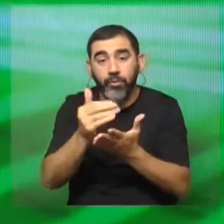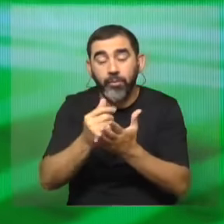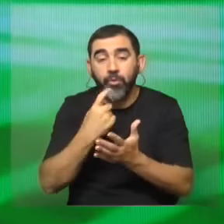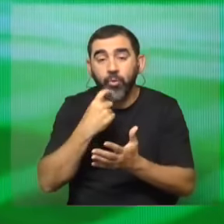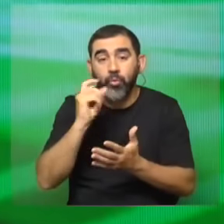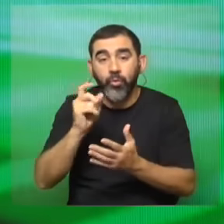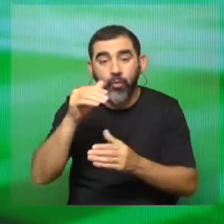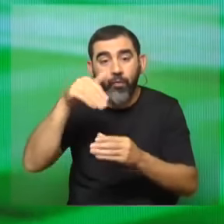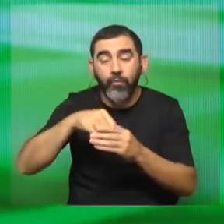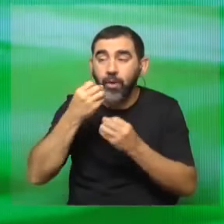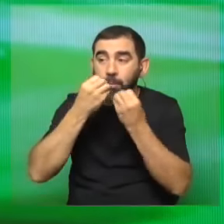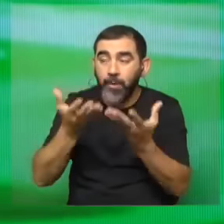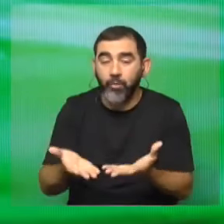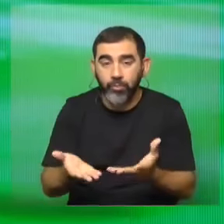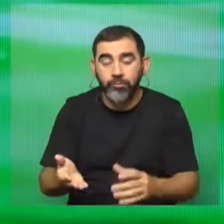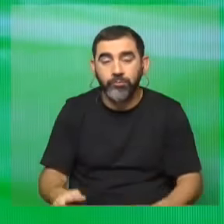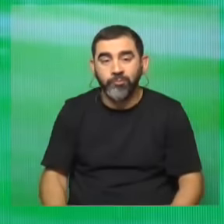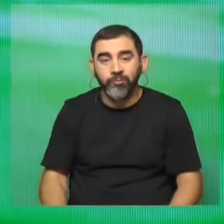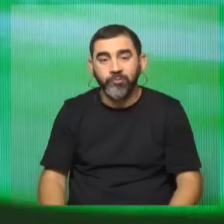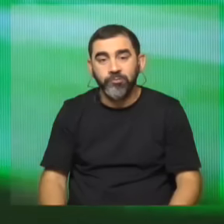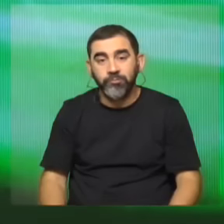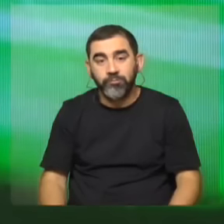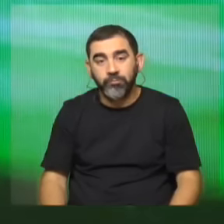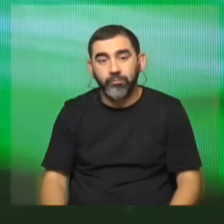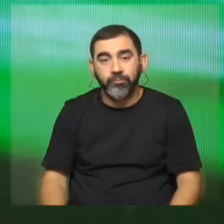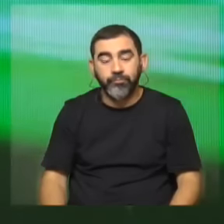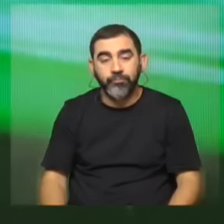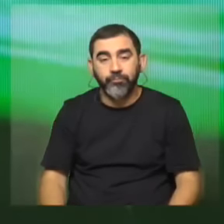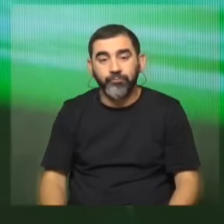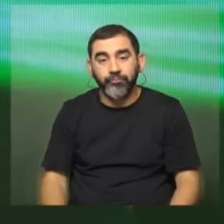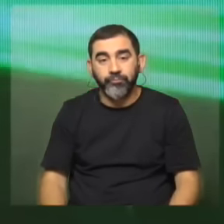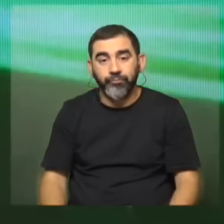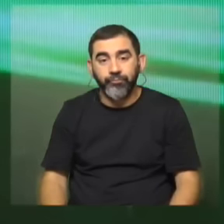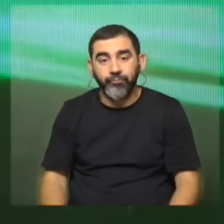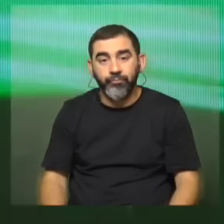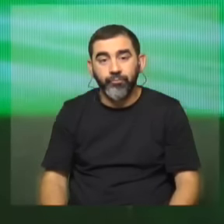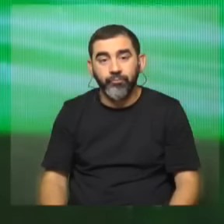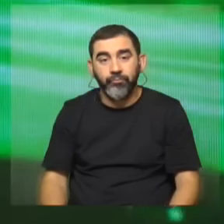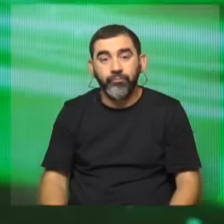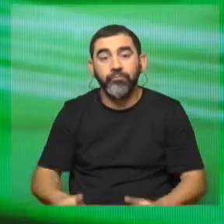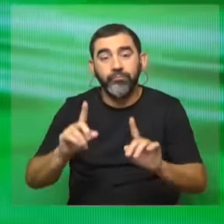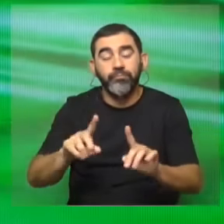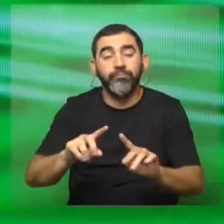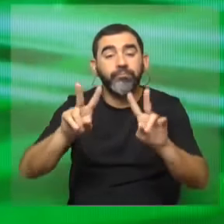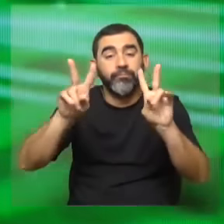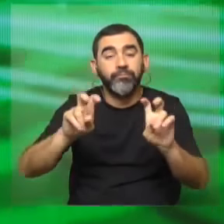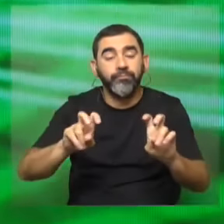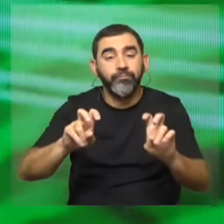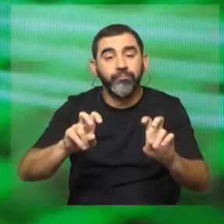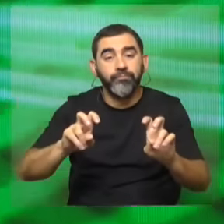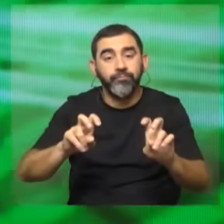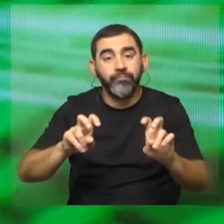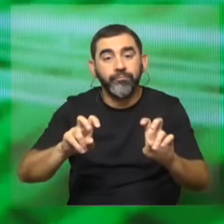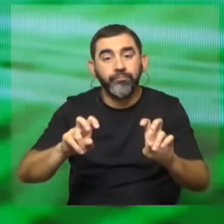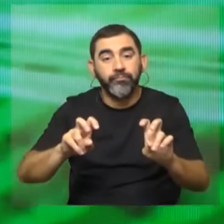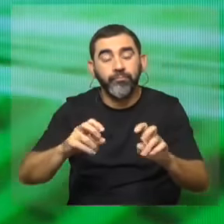Colorado ha votado mejor este y y bueno Y luego bajar al terreno justamente